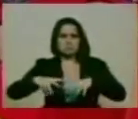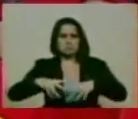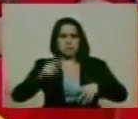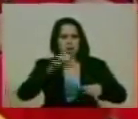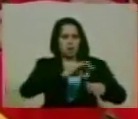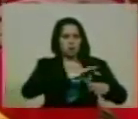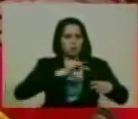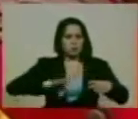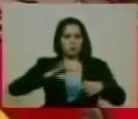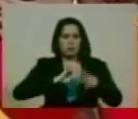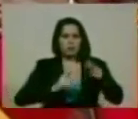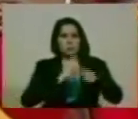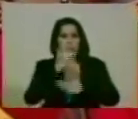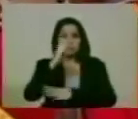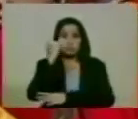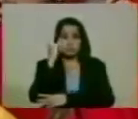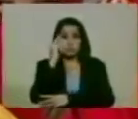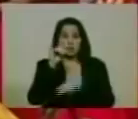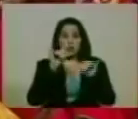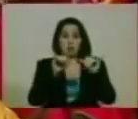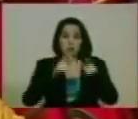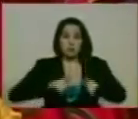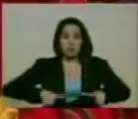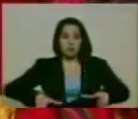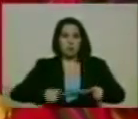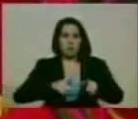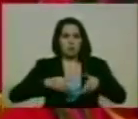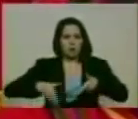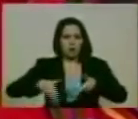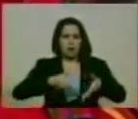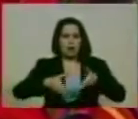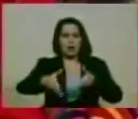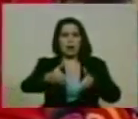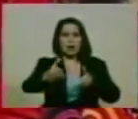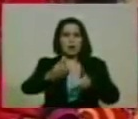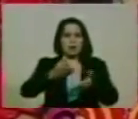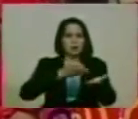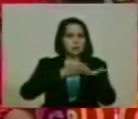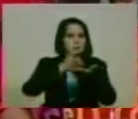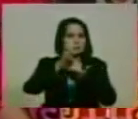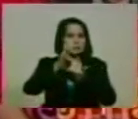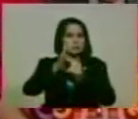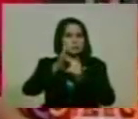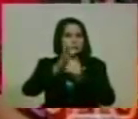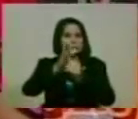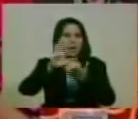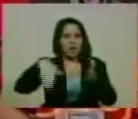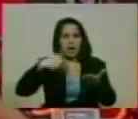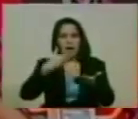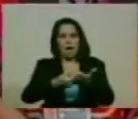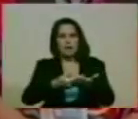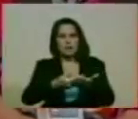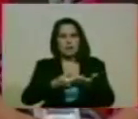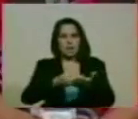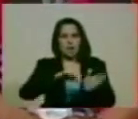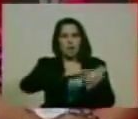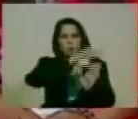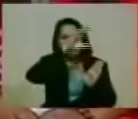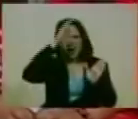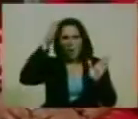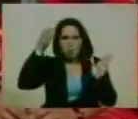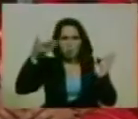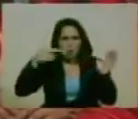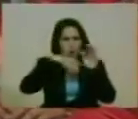cultivaban. Y por este mismo camino aquí, si nos fuéramos por este camino, llegaríamos hasta la cueva